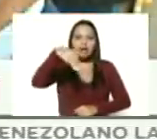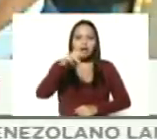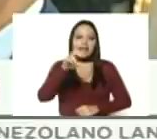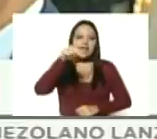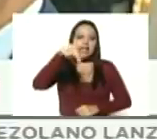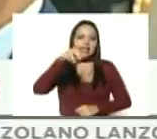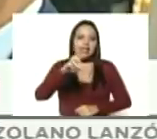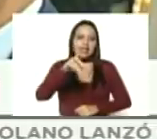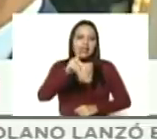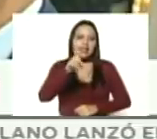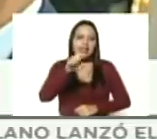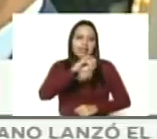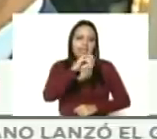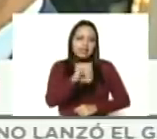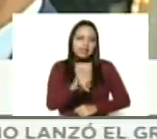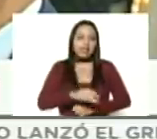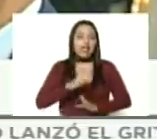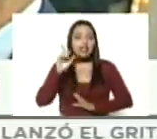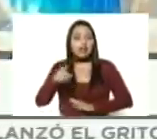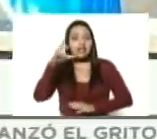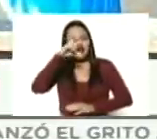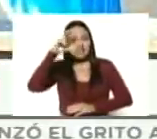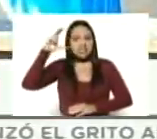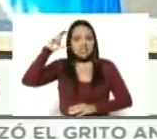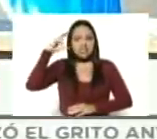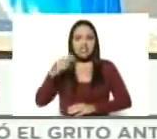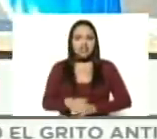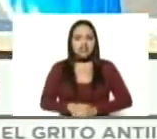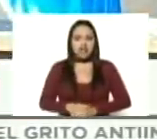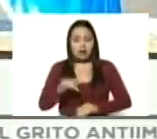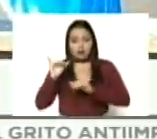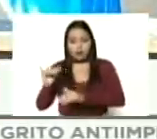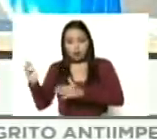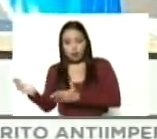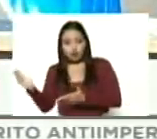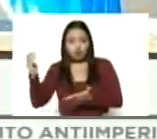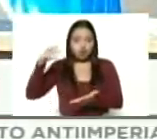al canciller Jorge Arriaza, quienes personalmente han estado